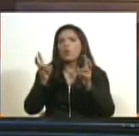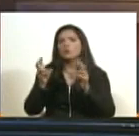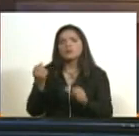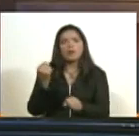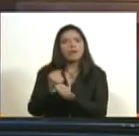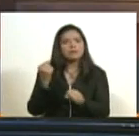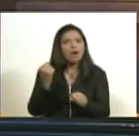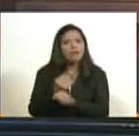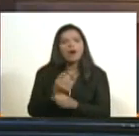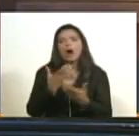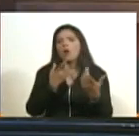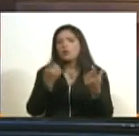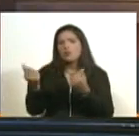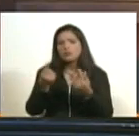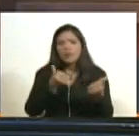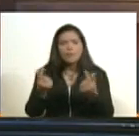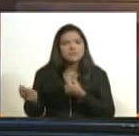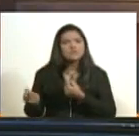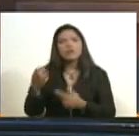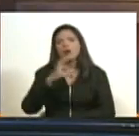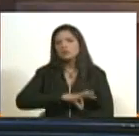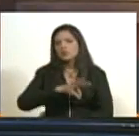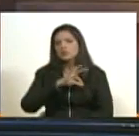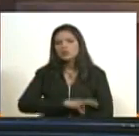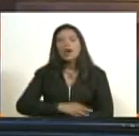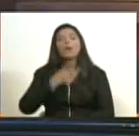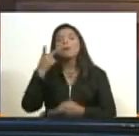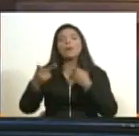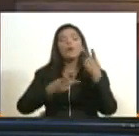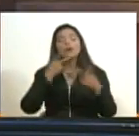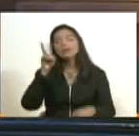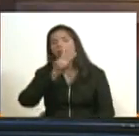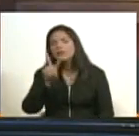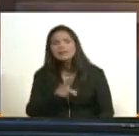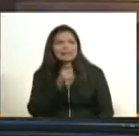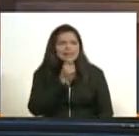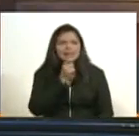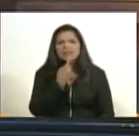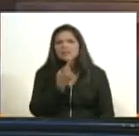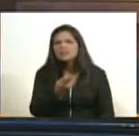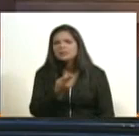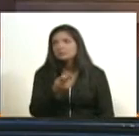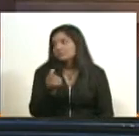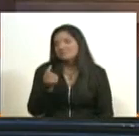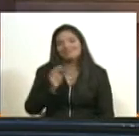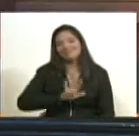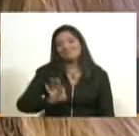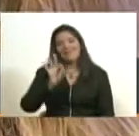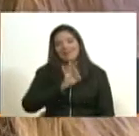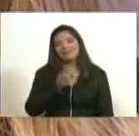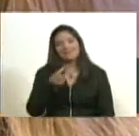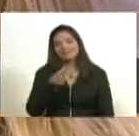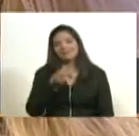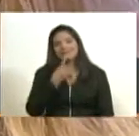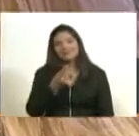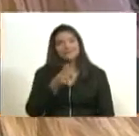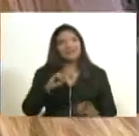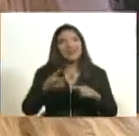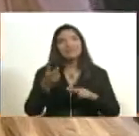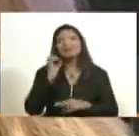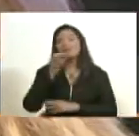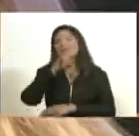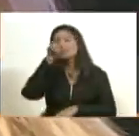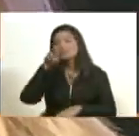trabajo, economía, social, políticos del país? ¿Alguien lo puede decir? No, al revés. La Asamblea